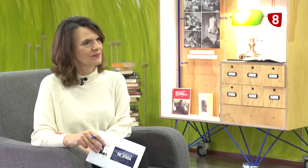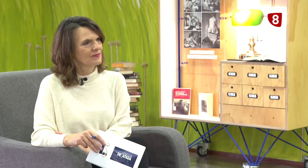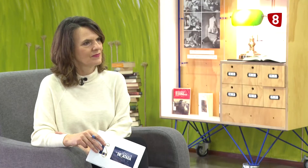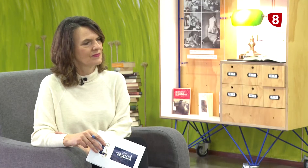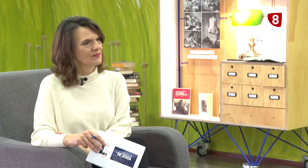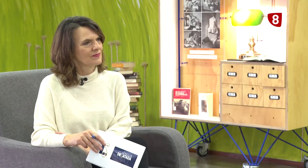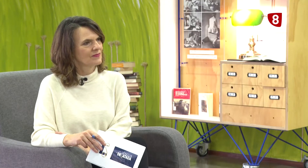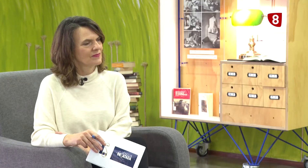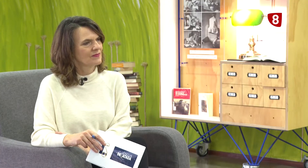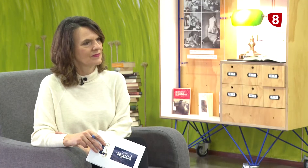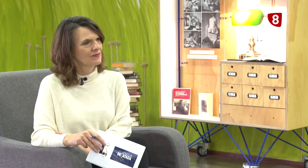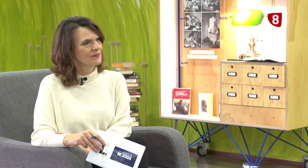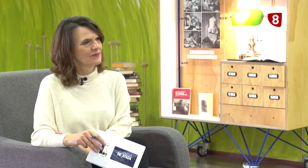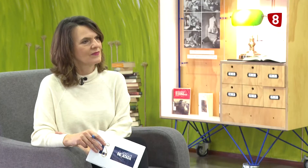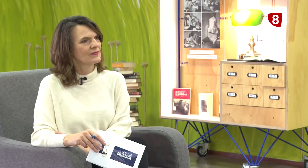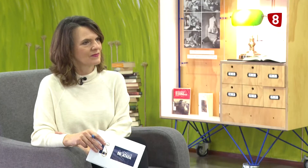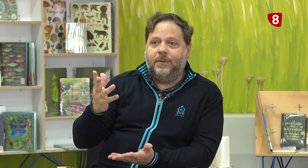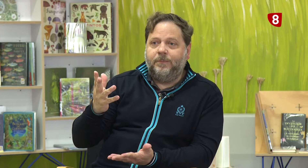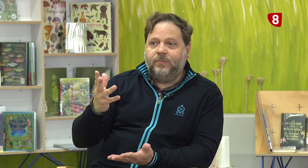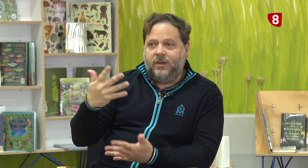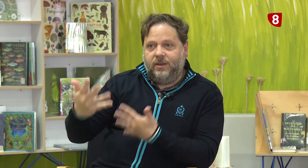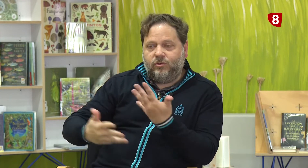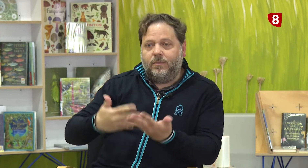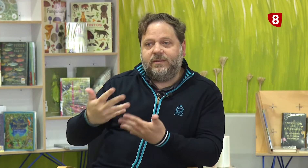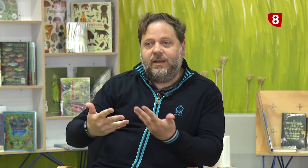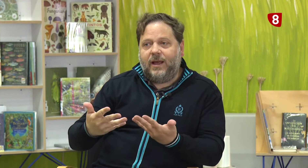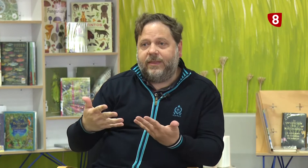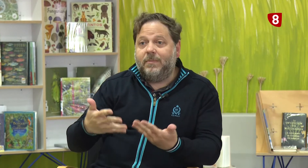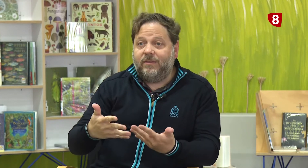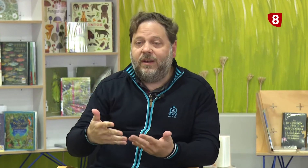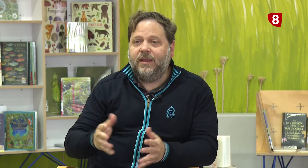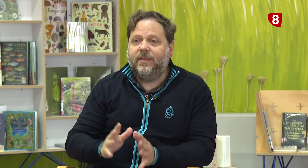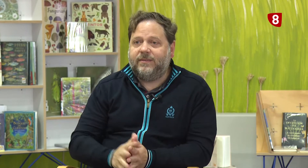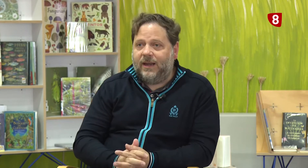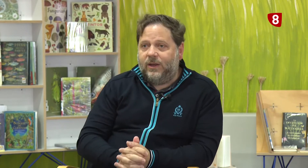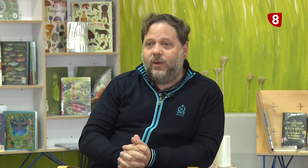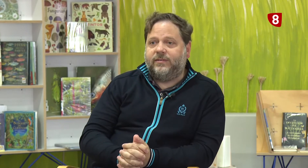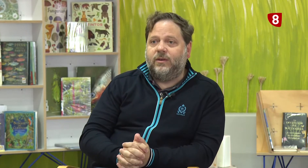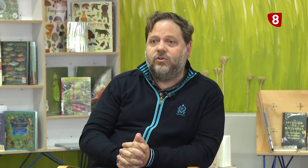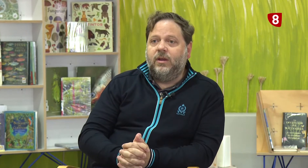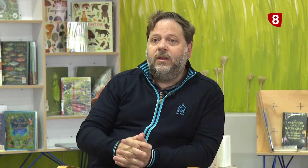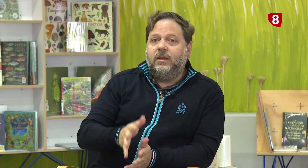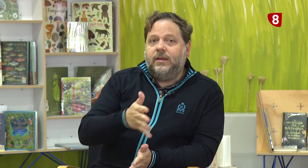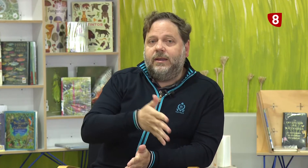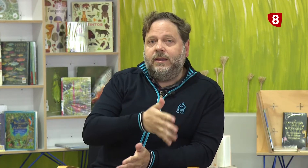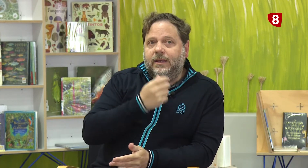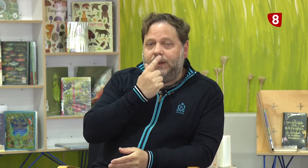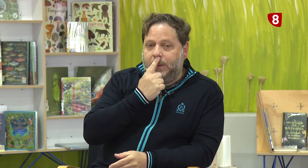sin embargo, los signos, como la V de Victoria, son más, hacen más referencia quizás a la lengua de signos,